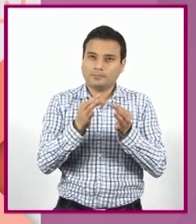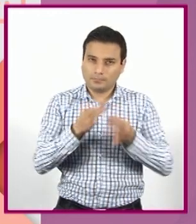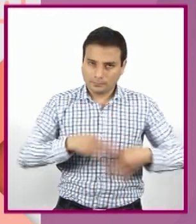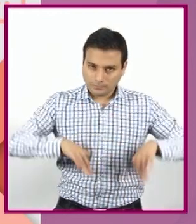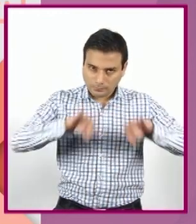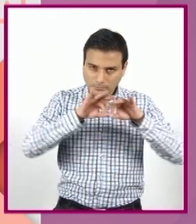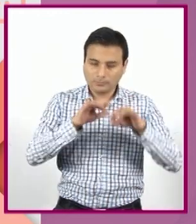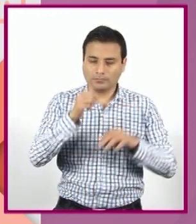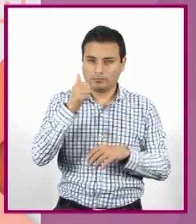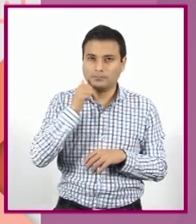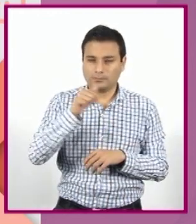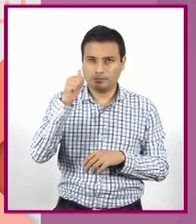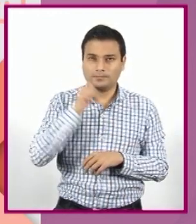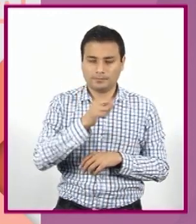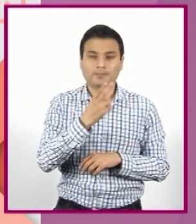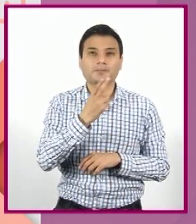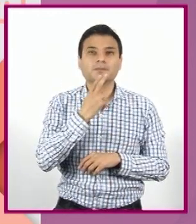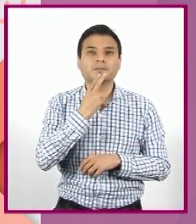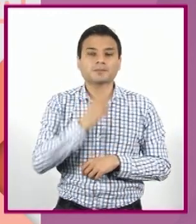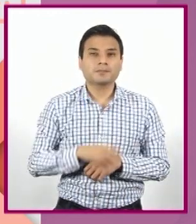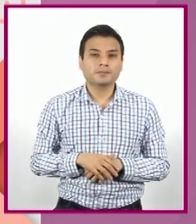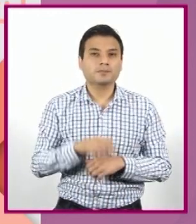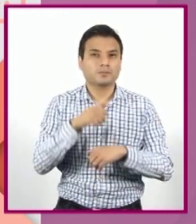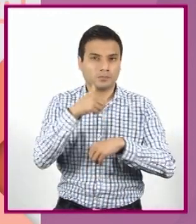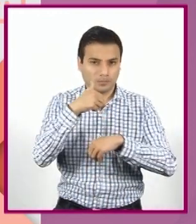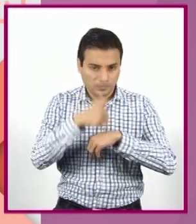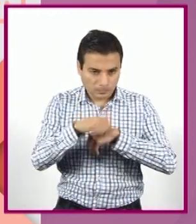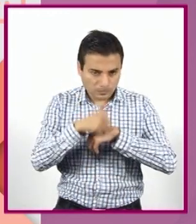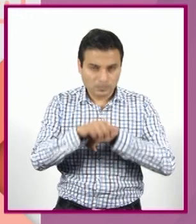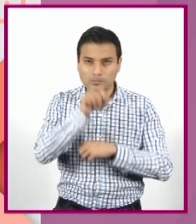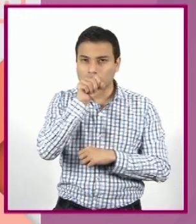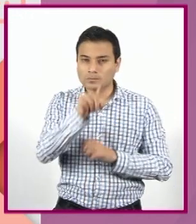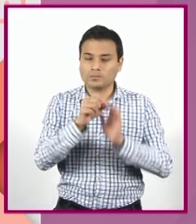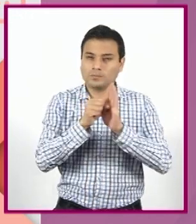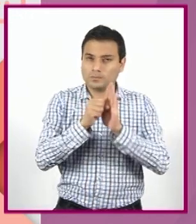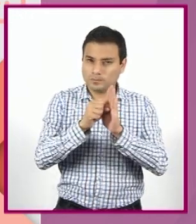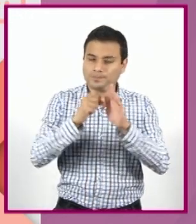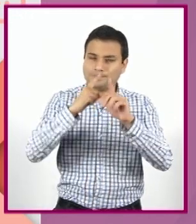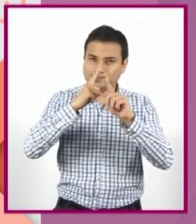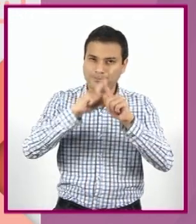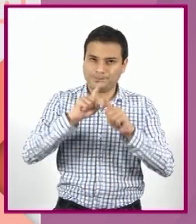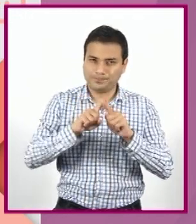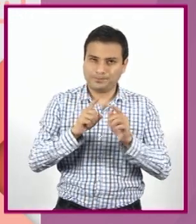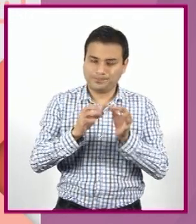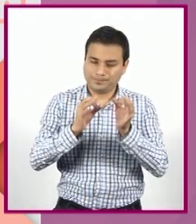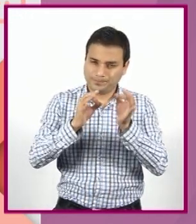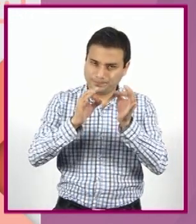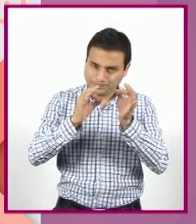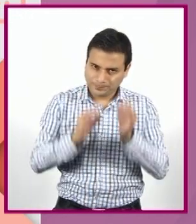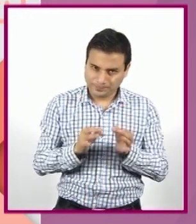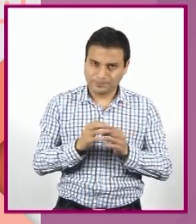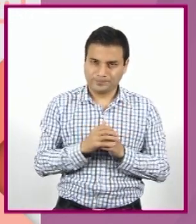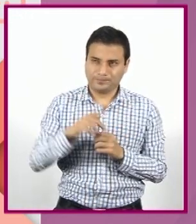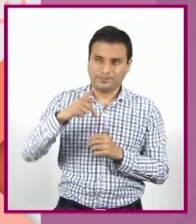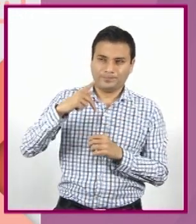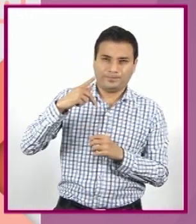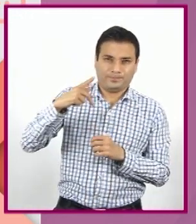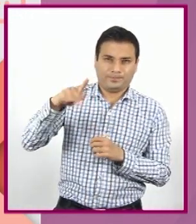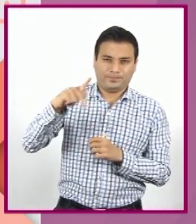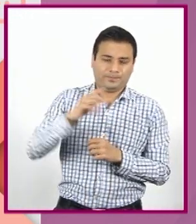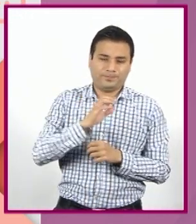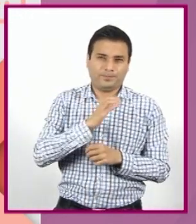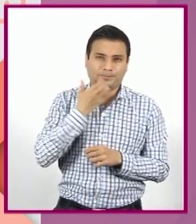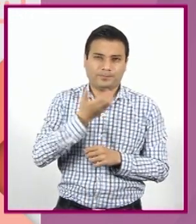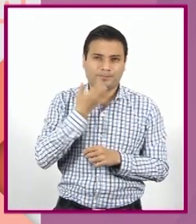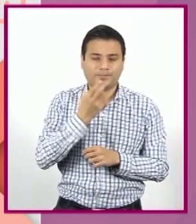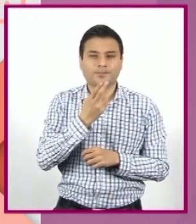usar respectivamente los números y la simbología correspondiente a la disciplina mencionada, así como